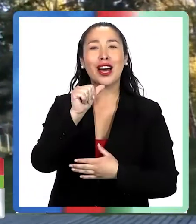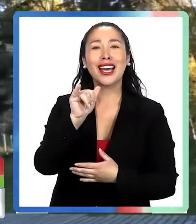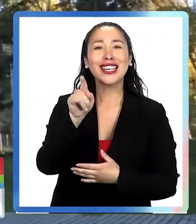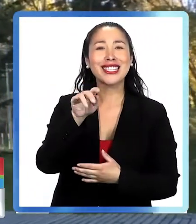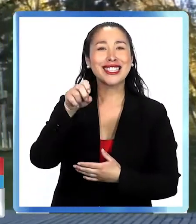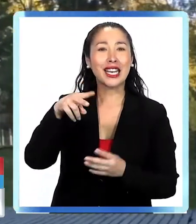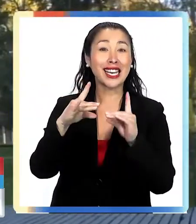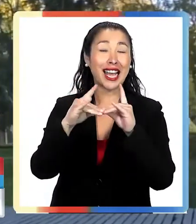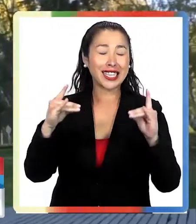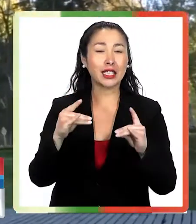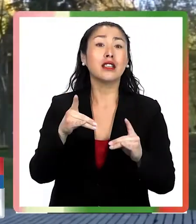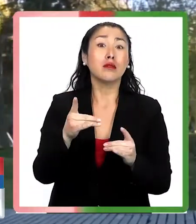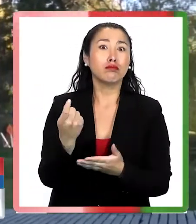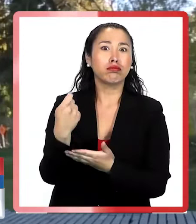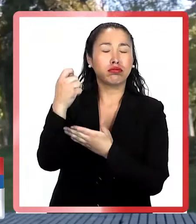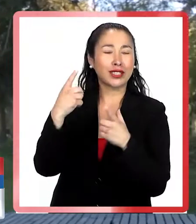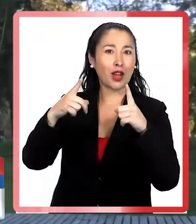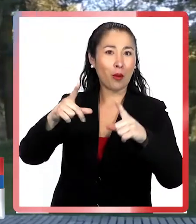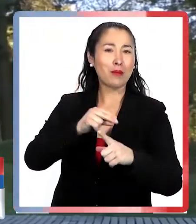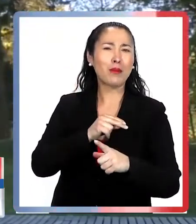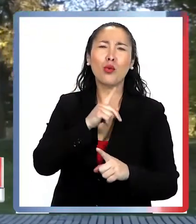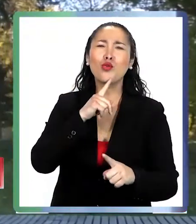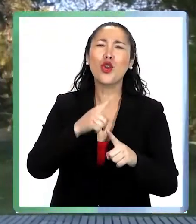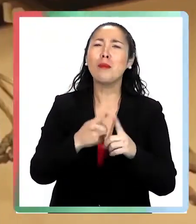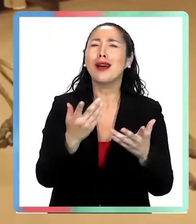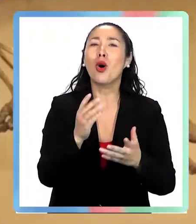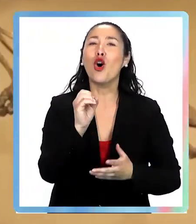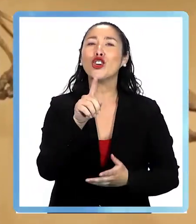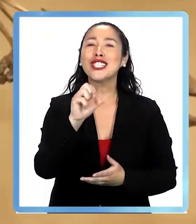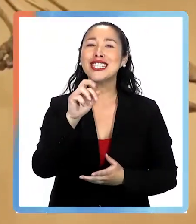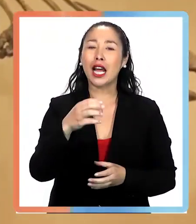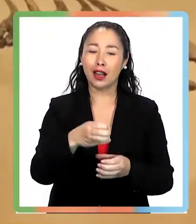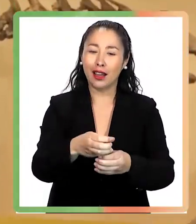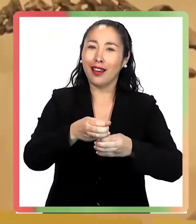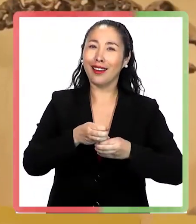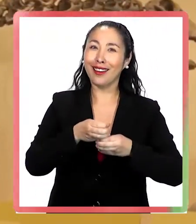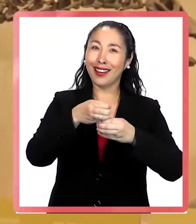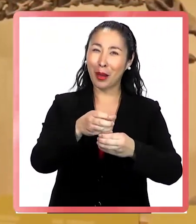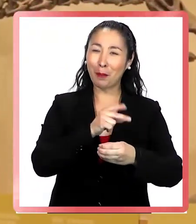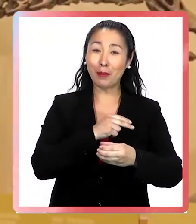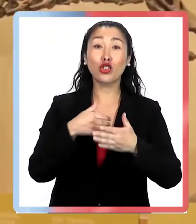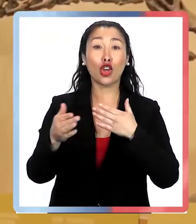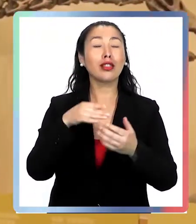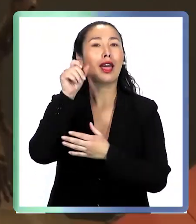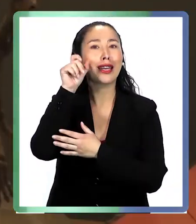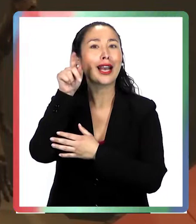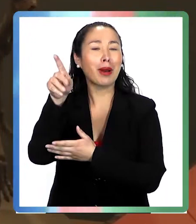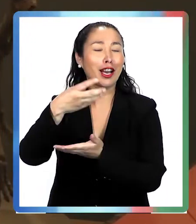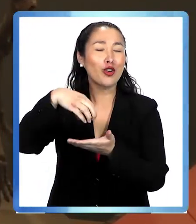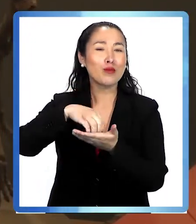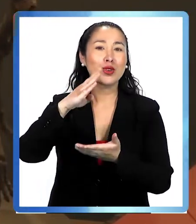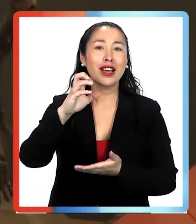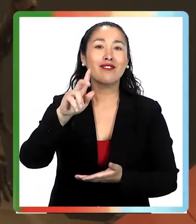Aysén tras obtener los premios Leading Cultural Destination, el denominado Óscar de los Museos, instancia desarrollada en Berlín, Alemania,